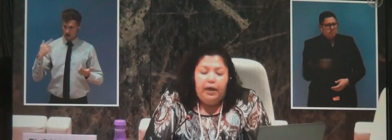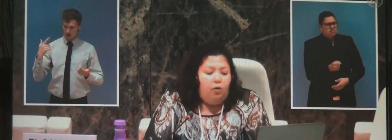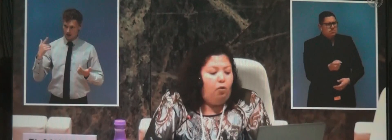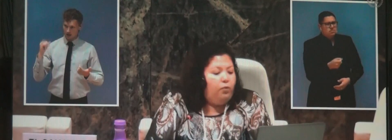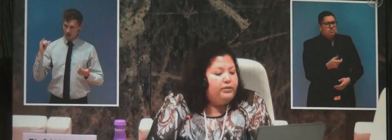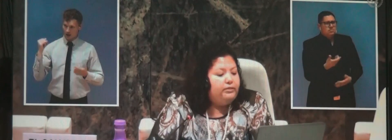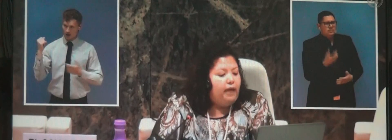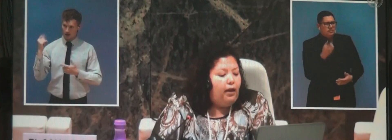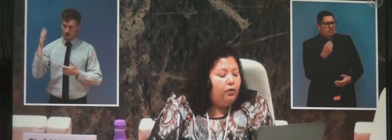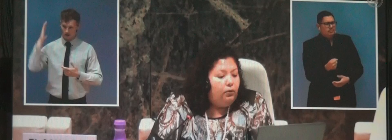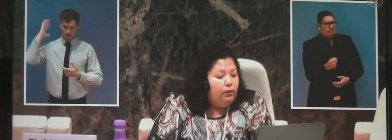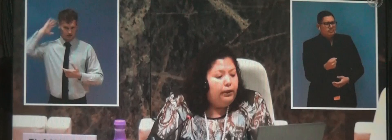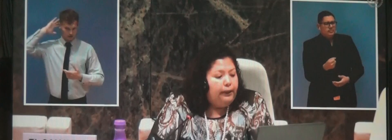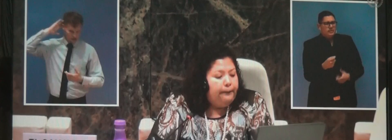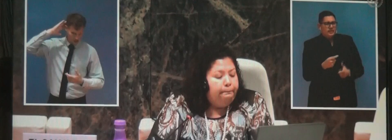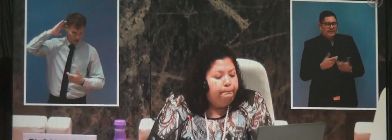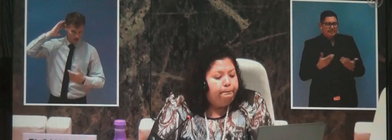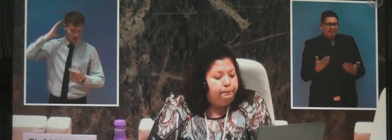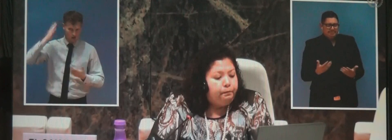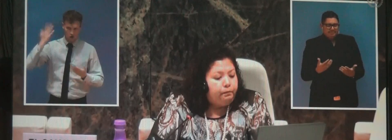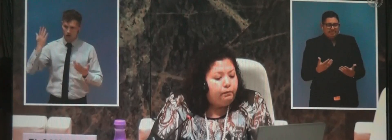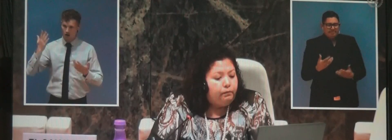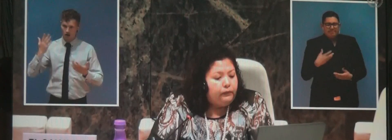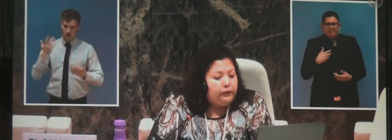Decir que como Estado,